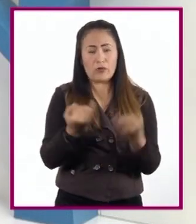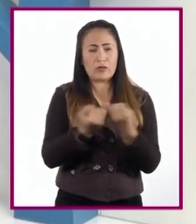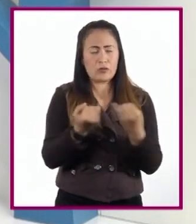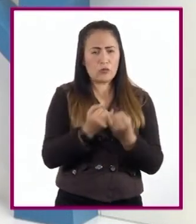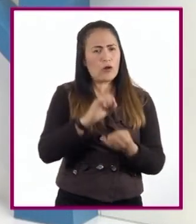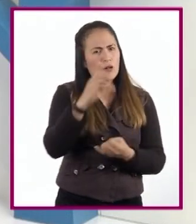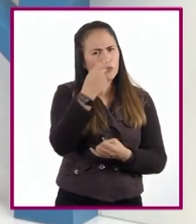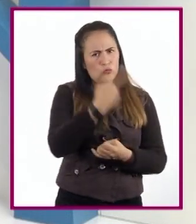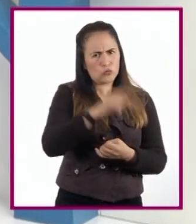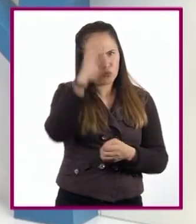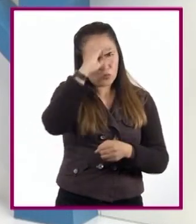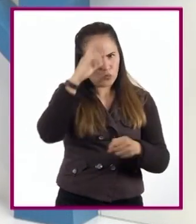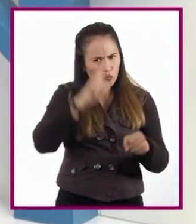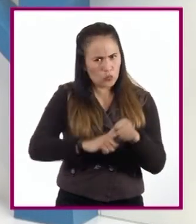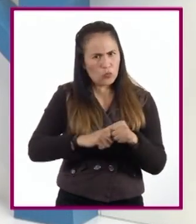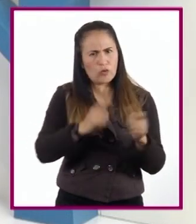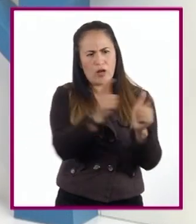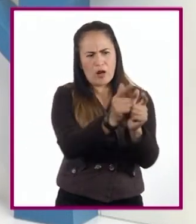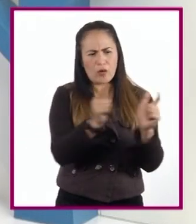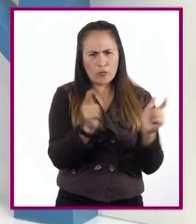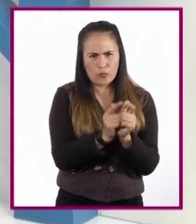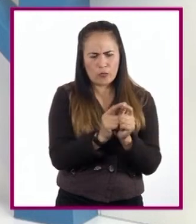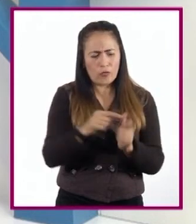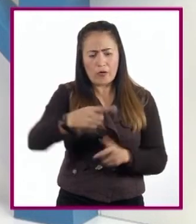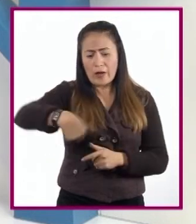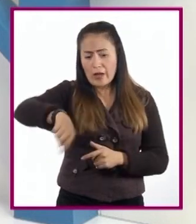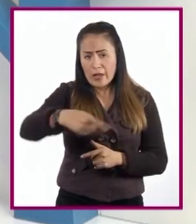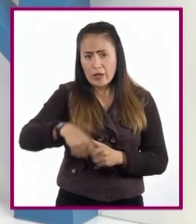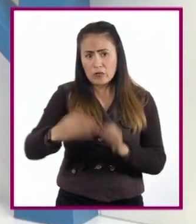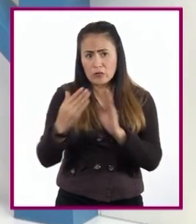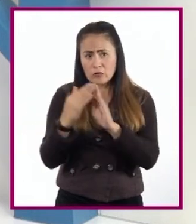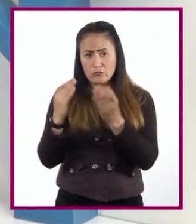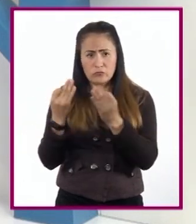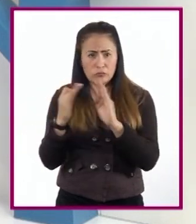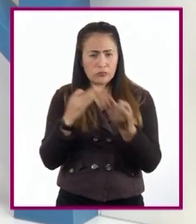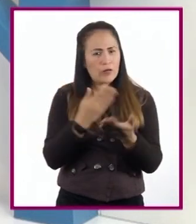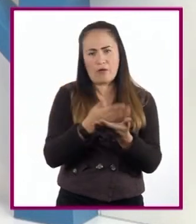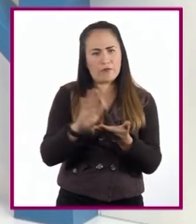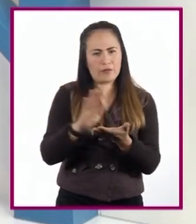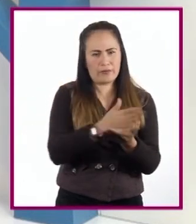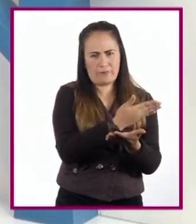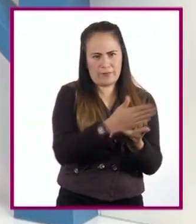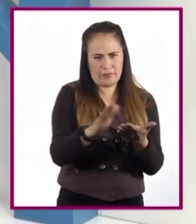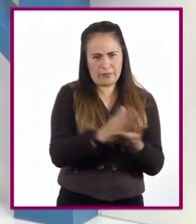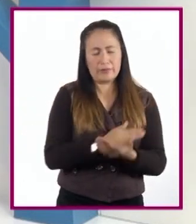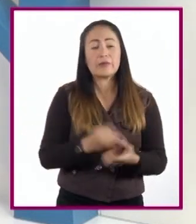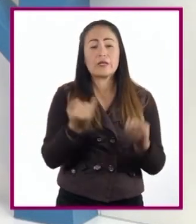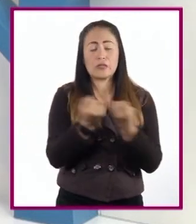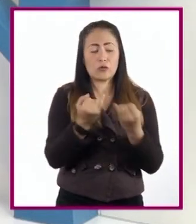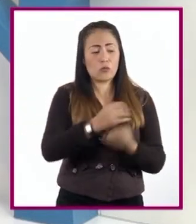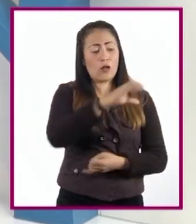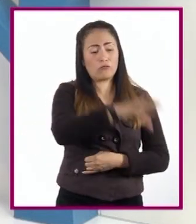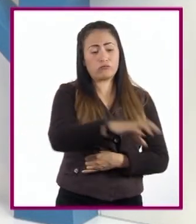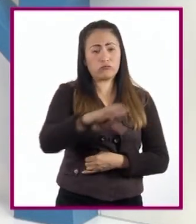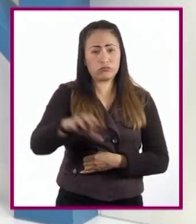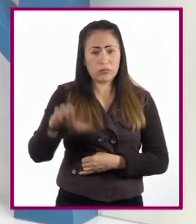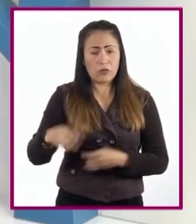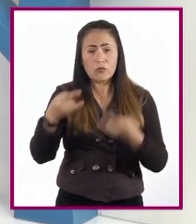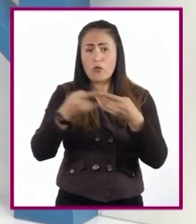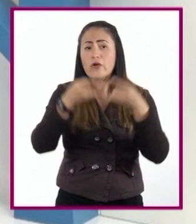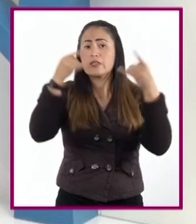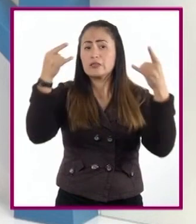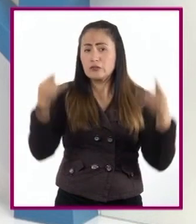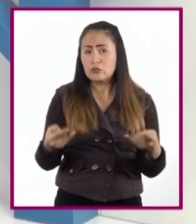identidad cultural y étnica, que lo distinguía de sus vecinos. Tenían también su propia historia, que contaba la manera en